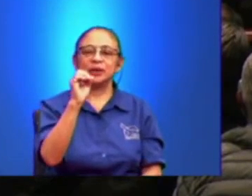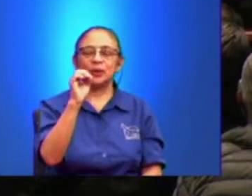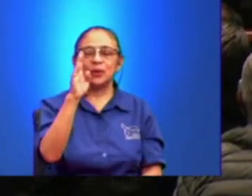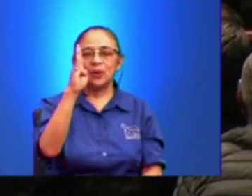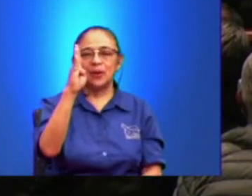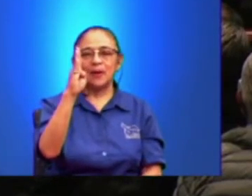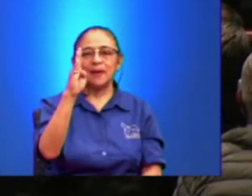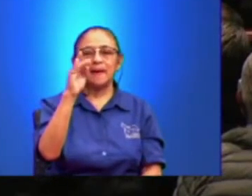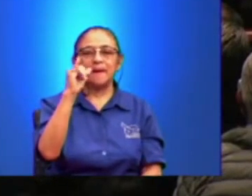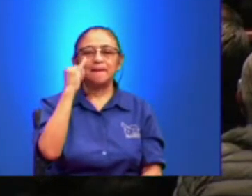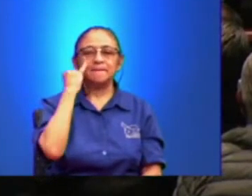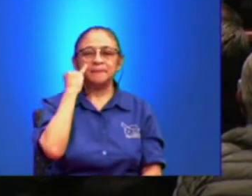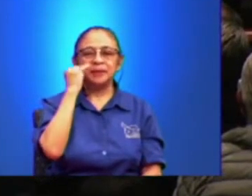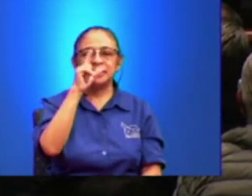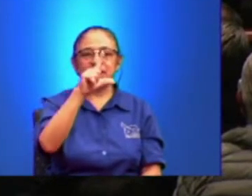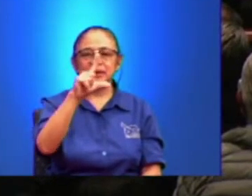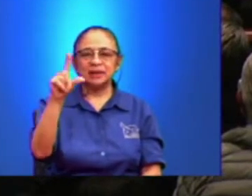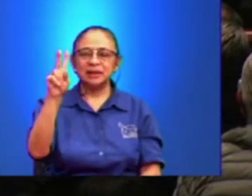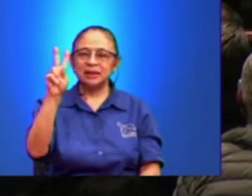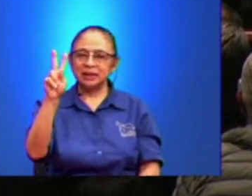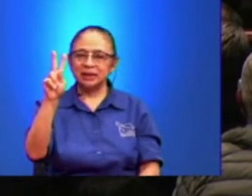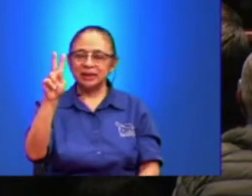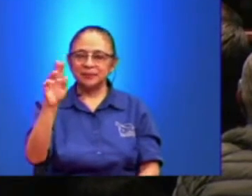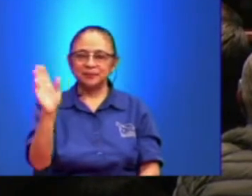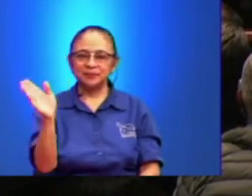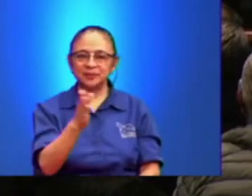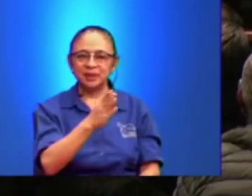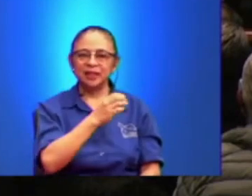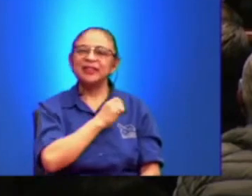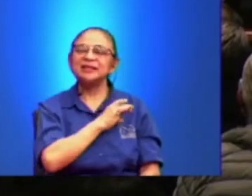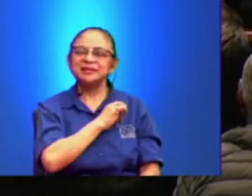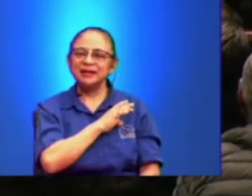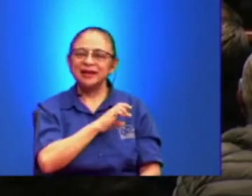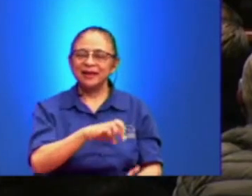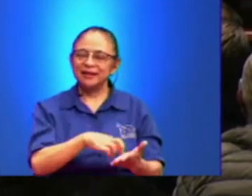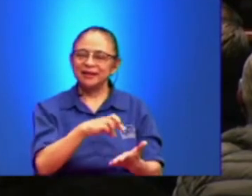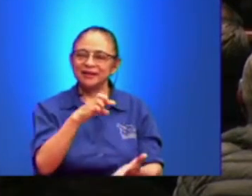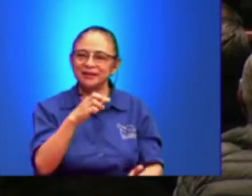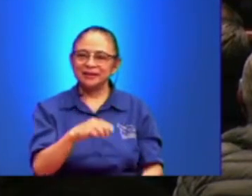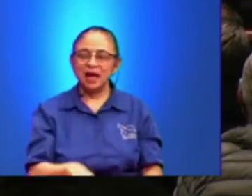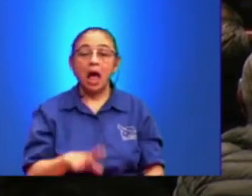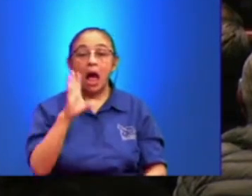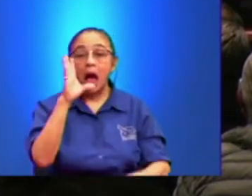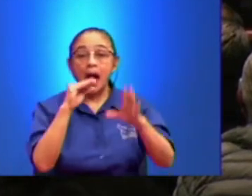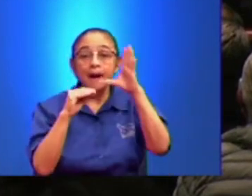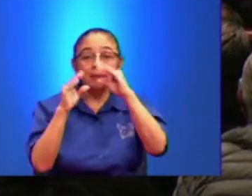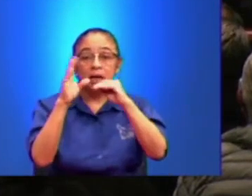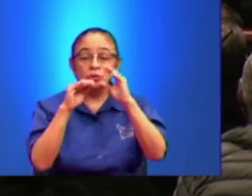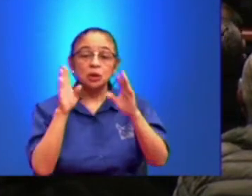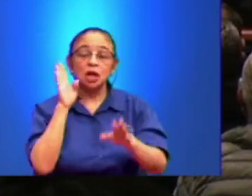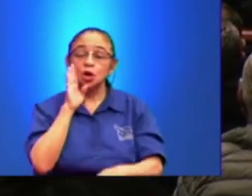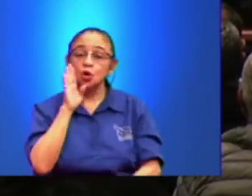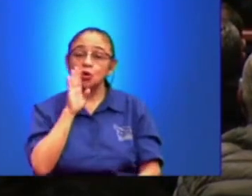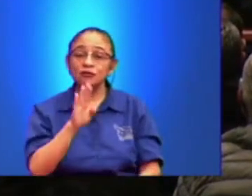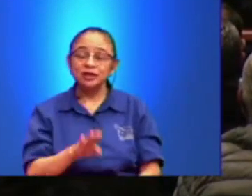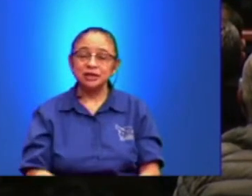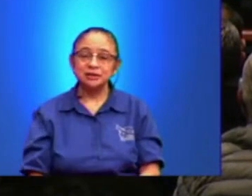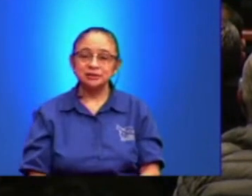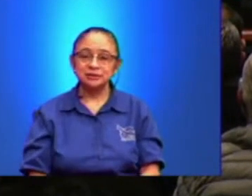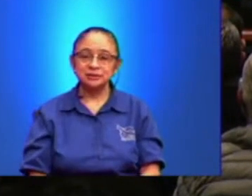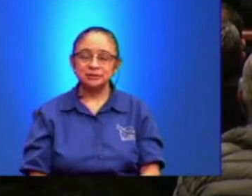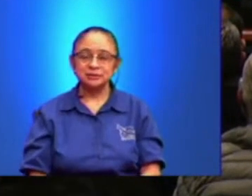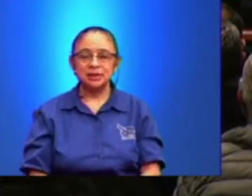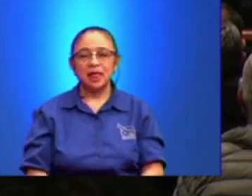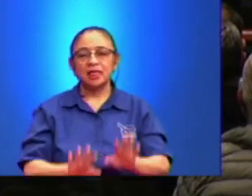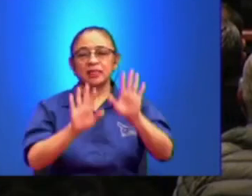curso de ejemplo estaba hablando a los niños al no a los niños se les está hablando a los jovencitos entre 12 años y